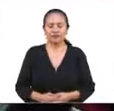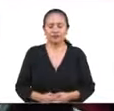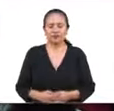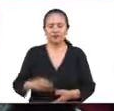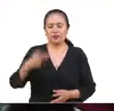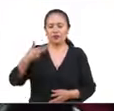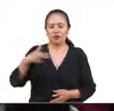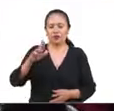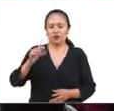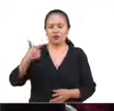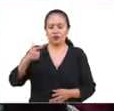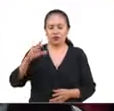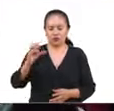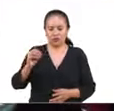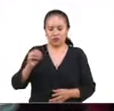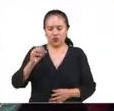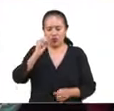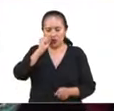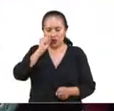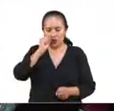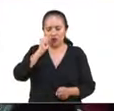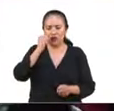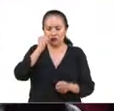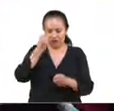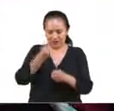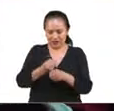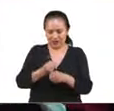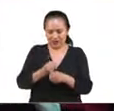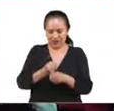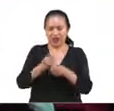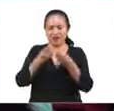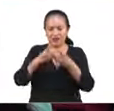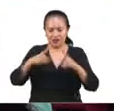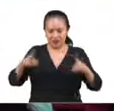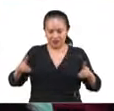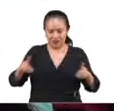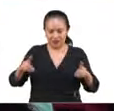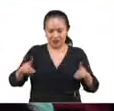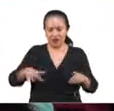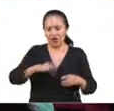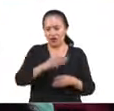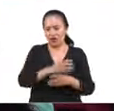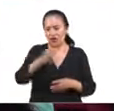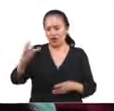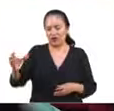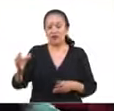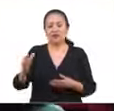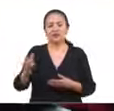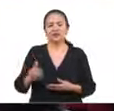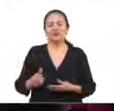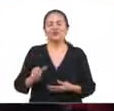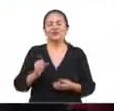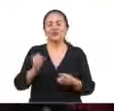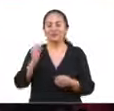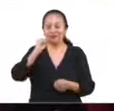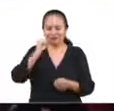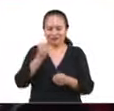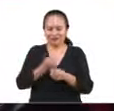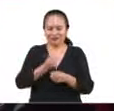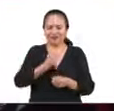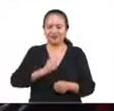Hugo Raúl Paulín Hernández, subsecretario de Inclusión Productiva y Desarrollo Rural de la Secretaría de Bienestar.